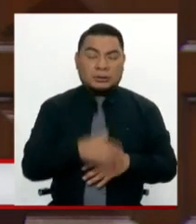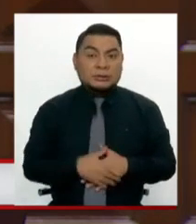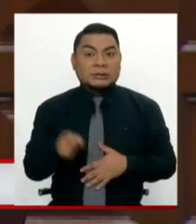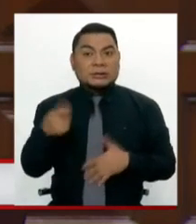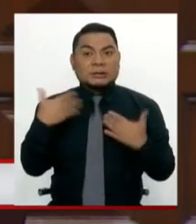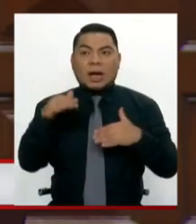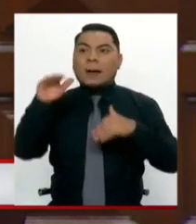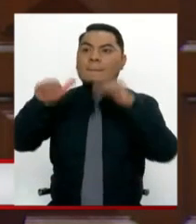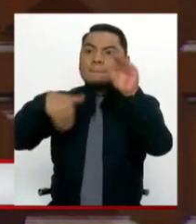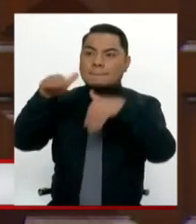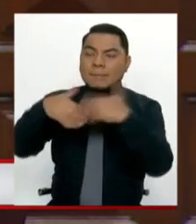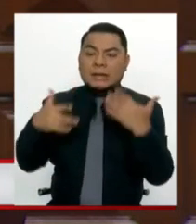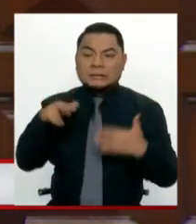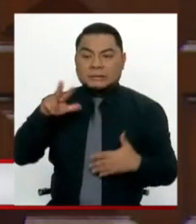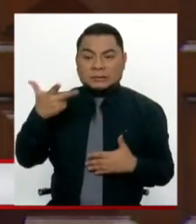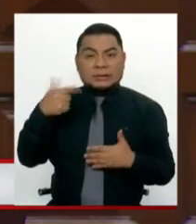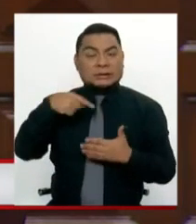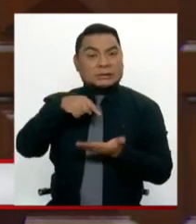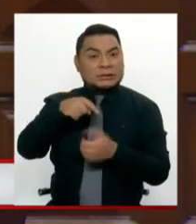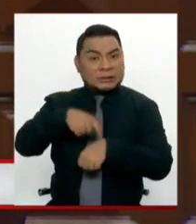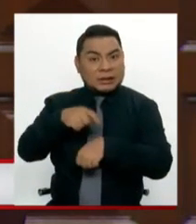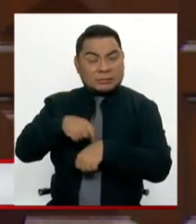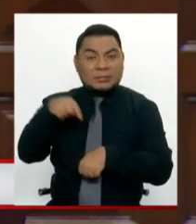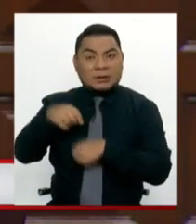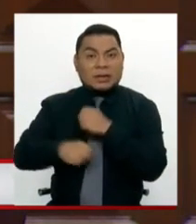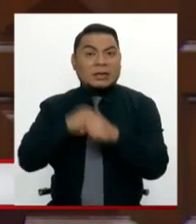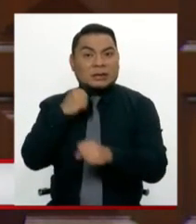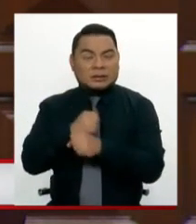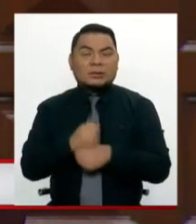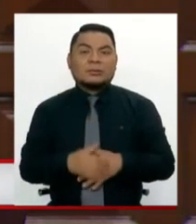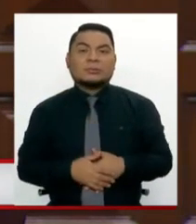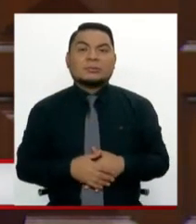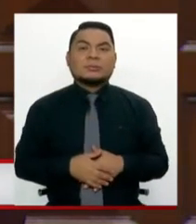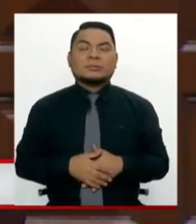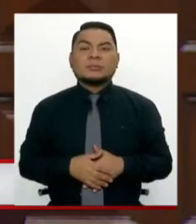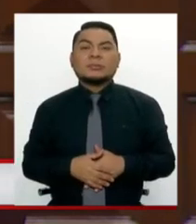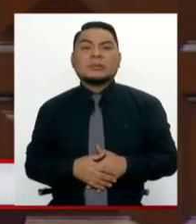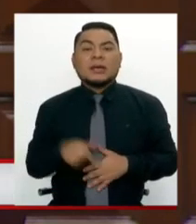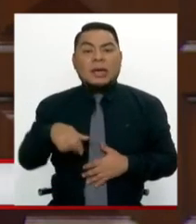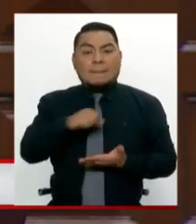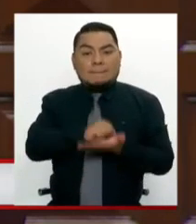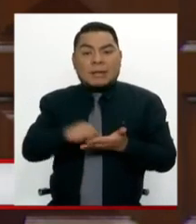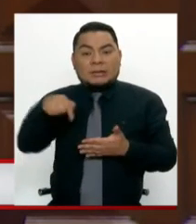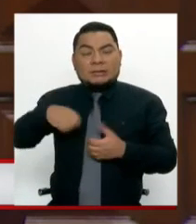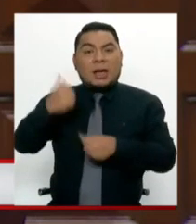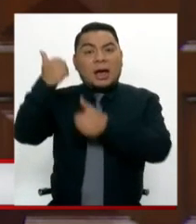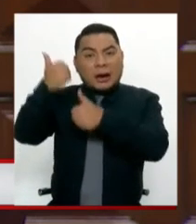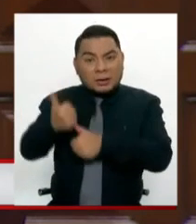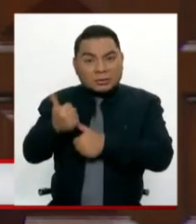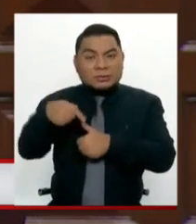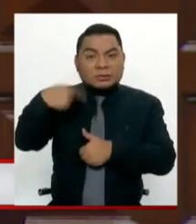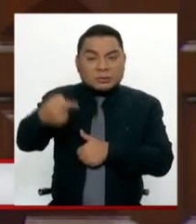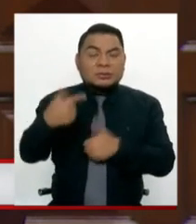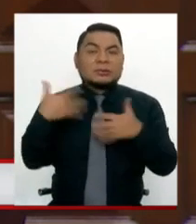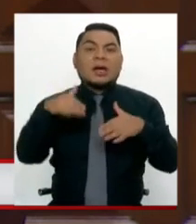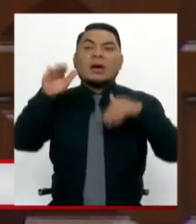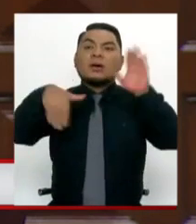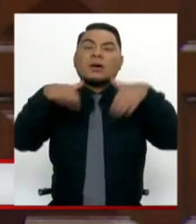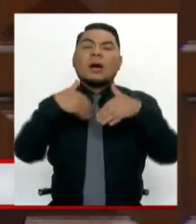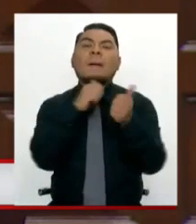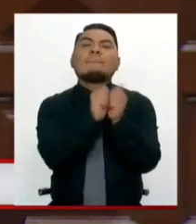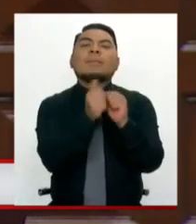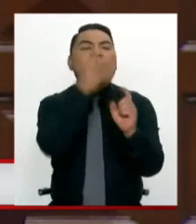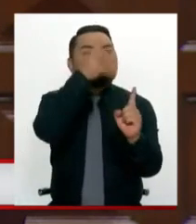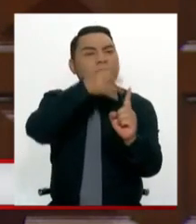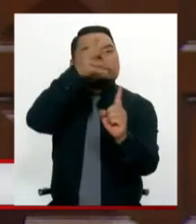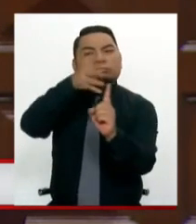se convocará en el tercer trimestre de este año. En el mes de agosto se convocará a un proceso de